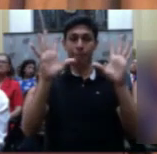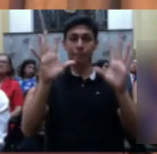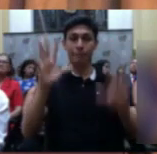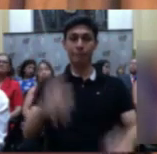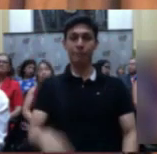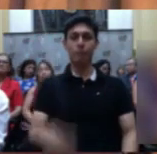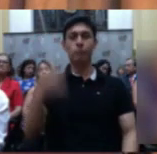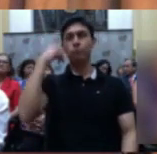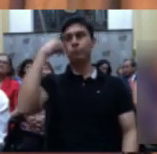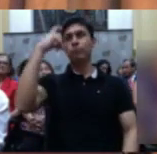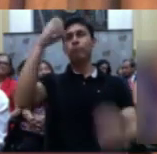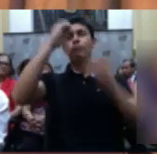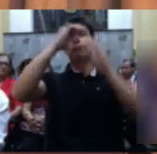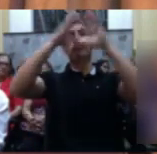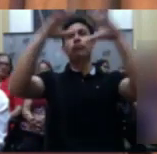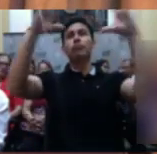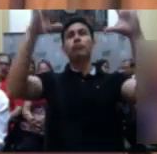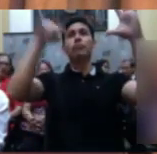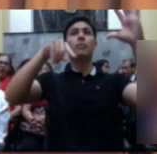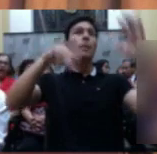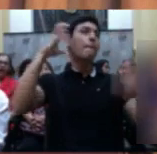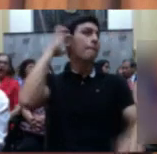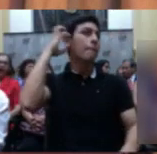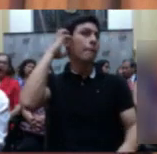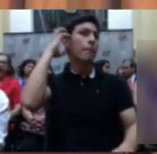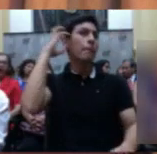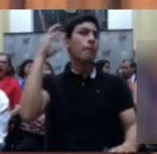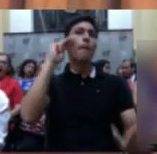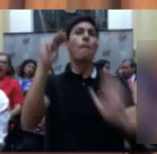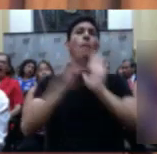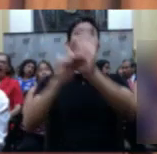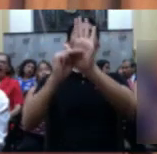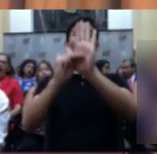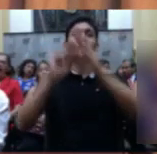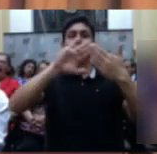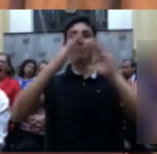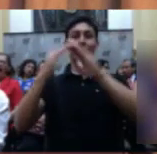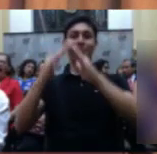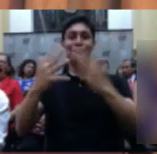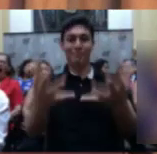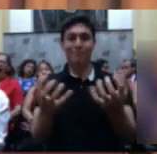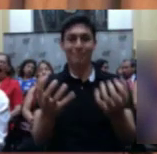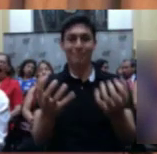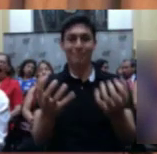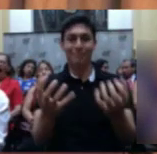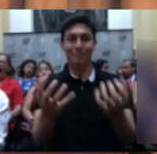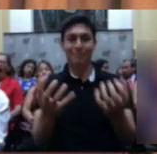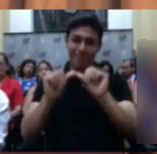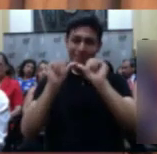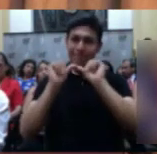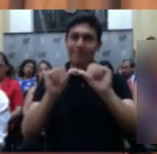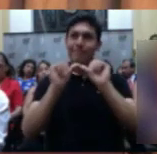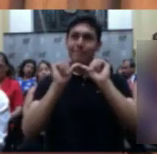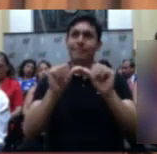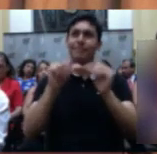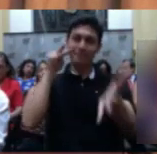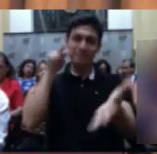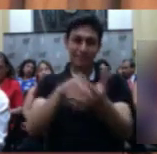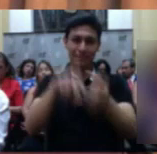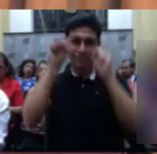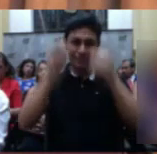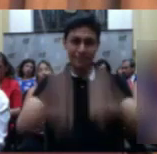hacer de Miraflores el modelo de ciudad que todos queremos, continuamos y reafirmamos ese